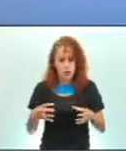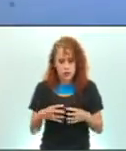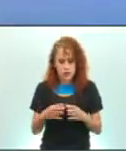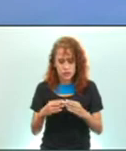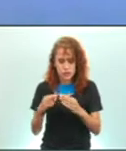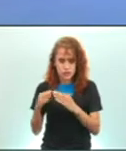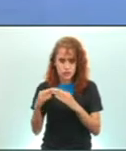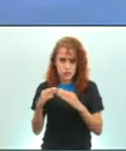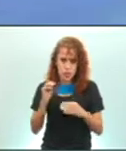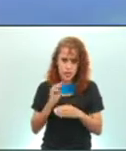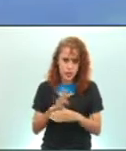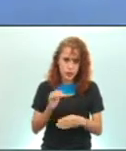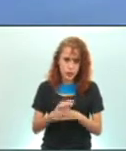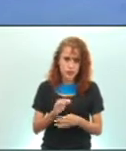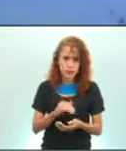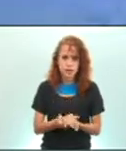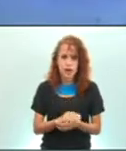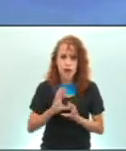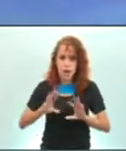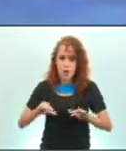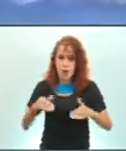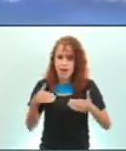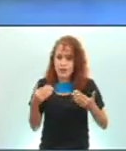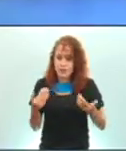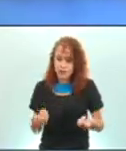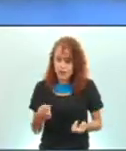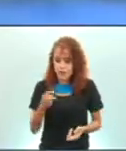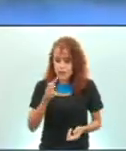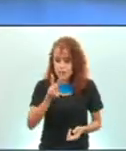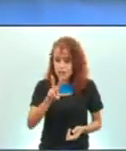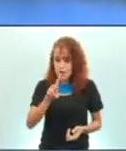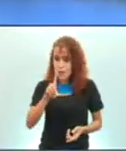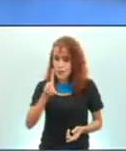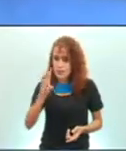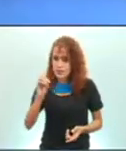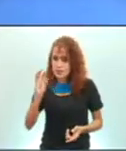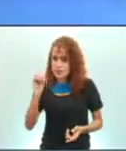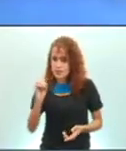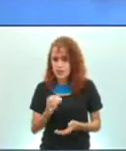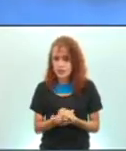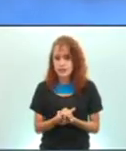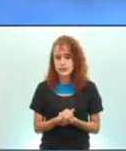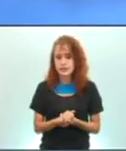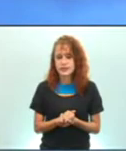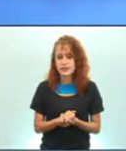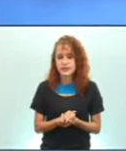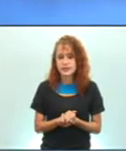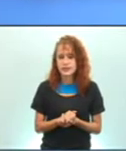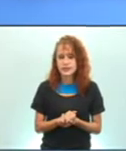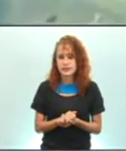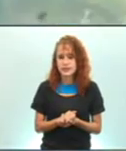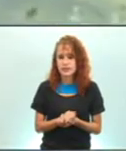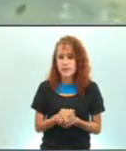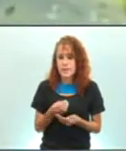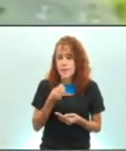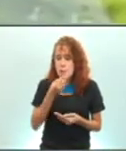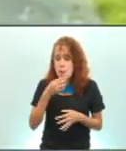costeras de la isla de Cuba. Y cuando llegue el 2100, como consecuencia del cambio